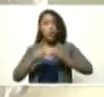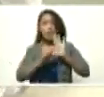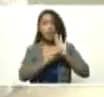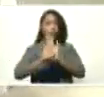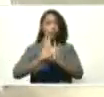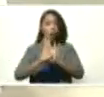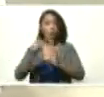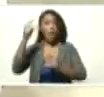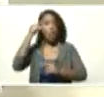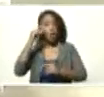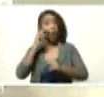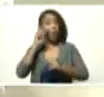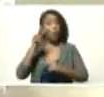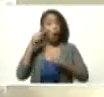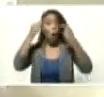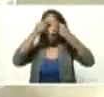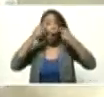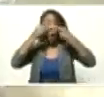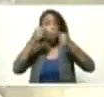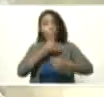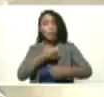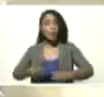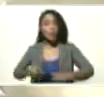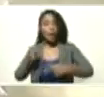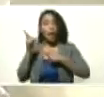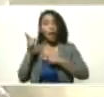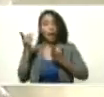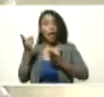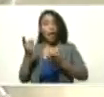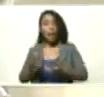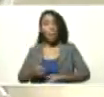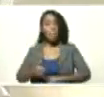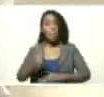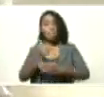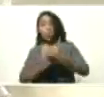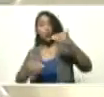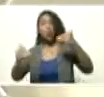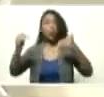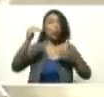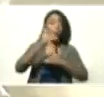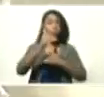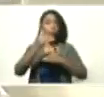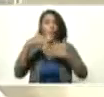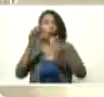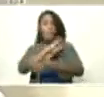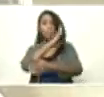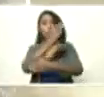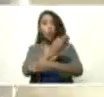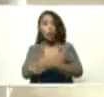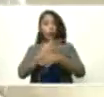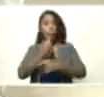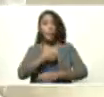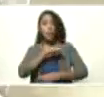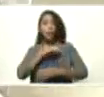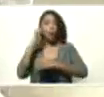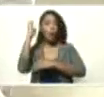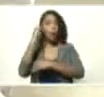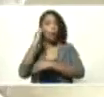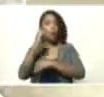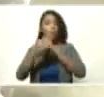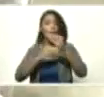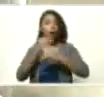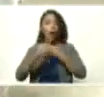lo veremos con estos ojos, presidente, en que a las más altas instancias del poder español y europeo se